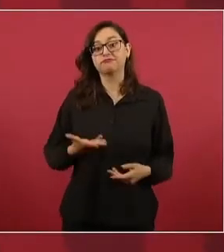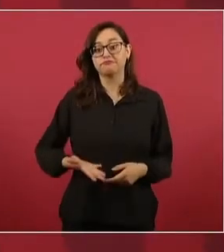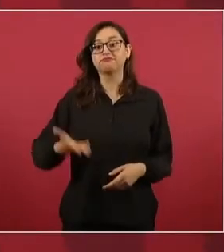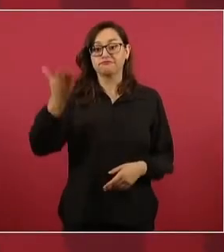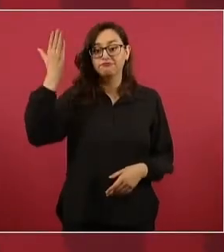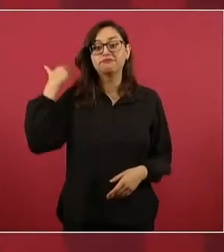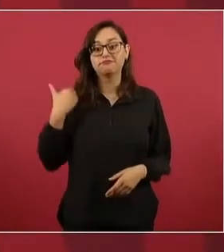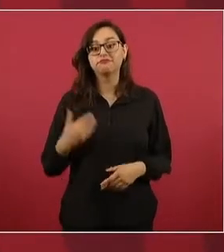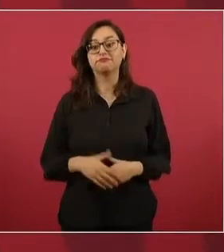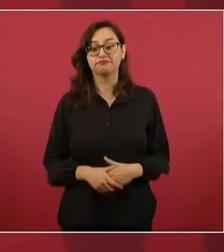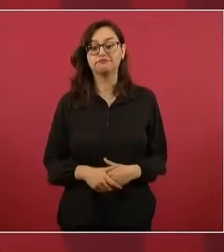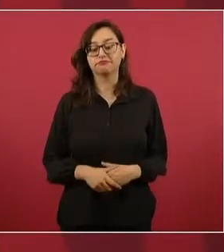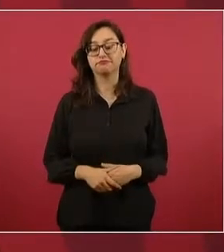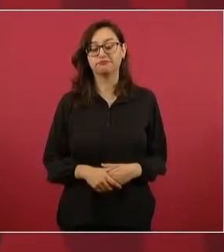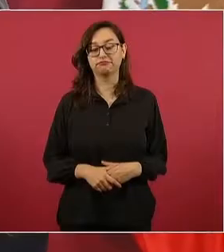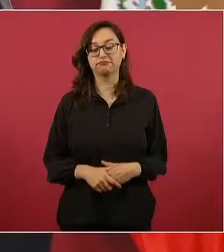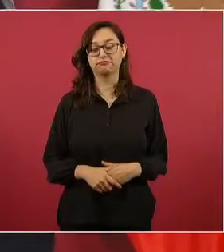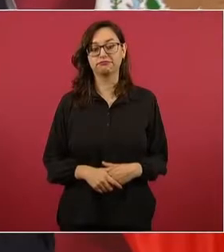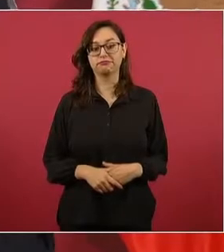Y el gobierno